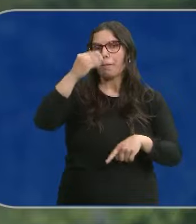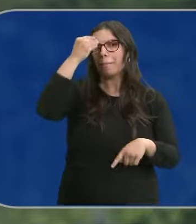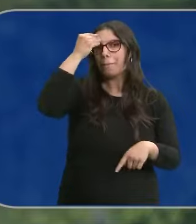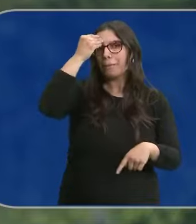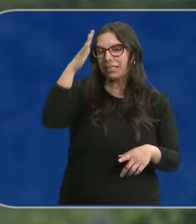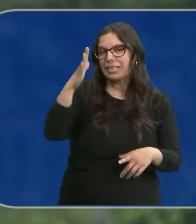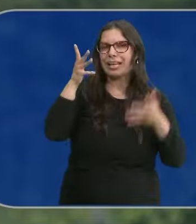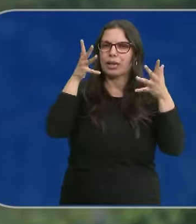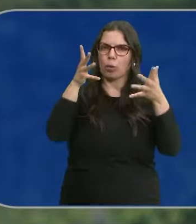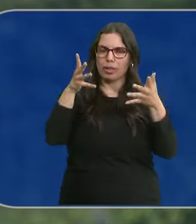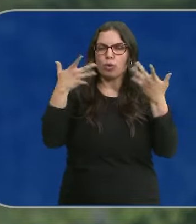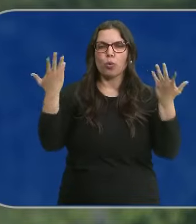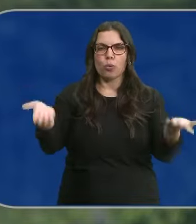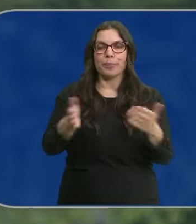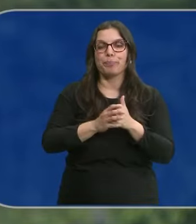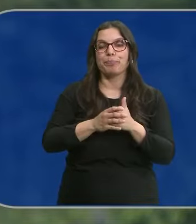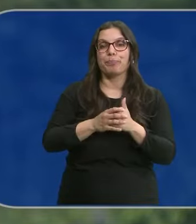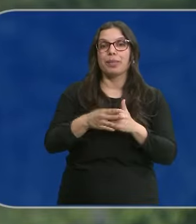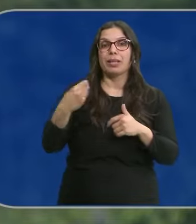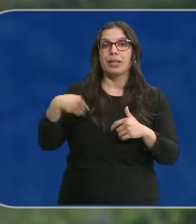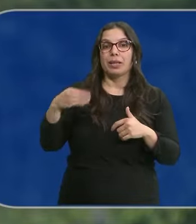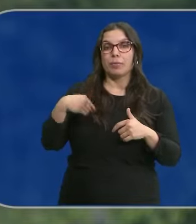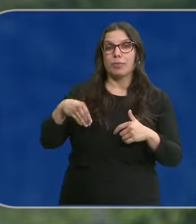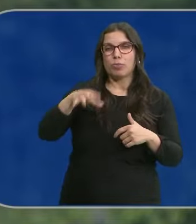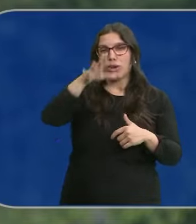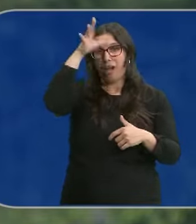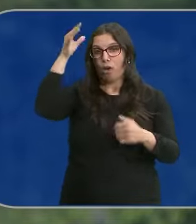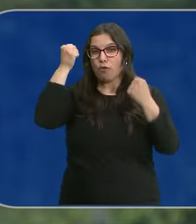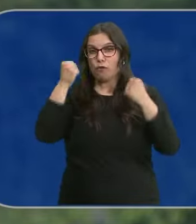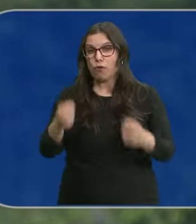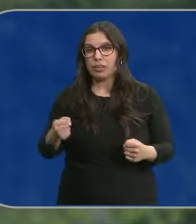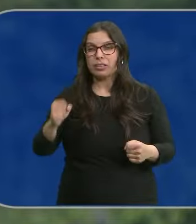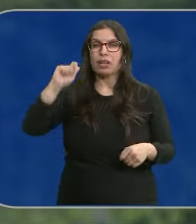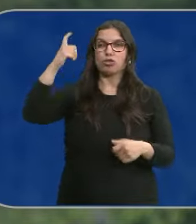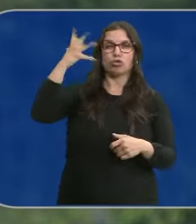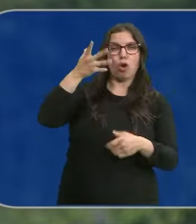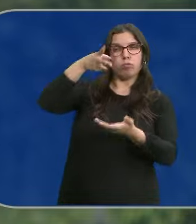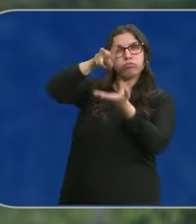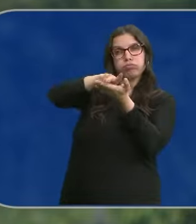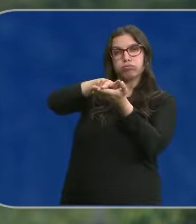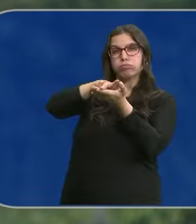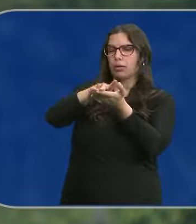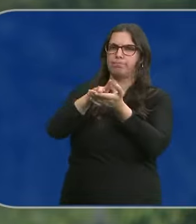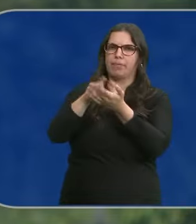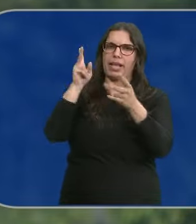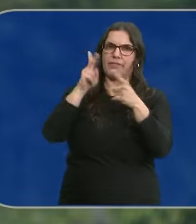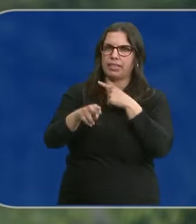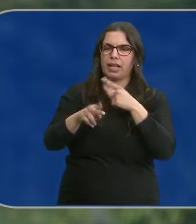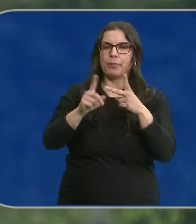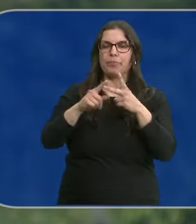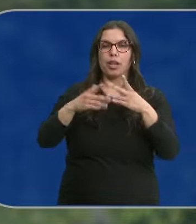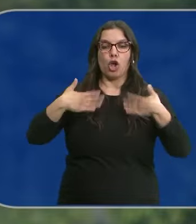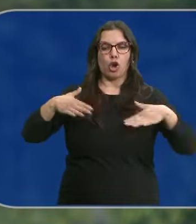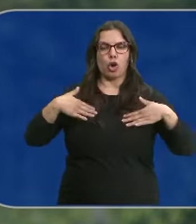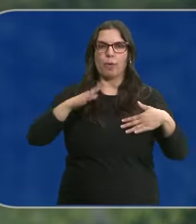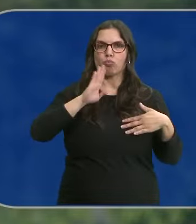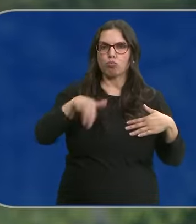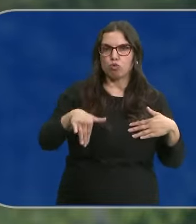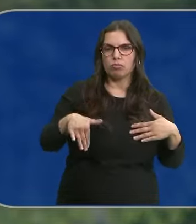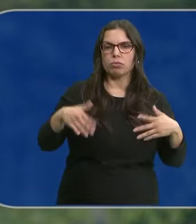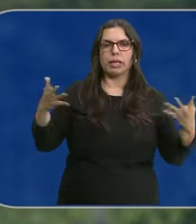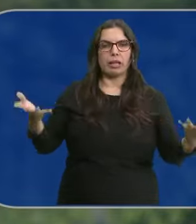cuenta algunas recomendaciones. En los días en los que haga muchísimo calor hay que evitar tomar el sol en las horas centrales del día, llevar ropa adecuada,